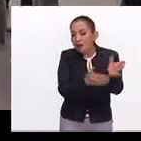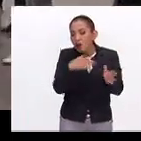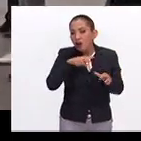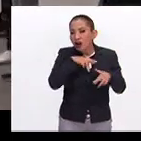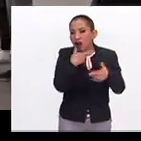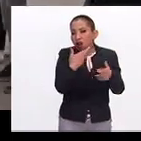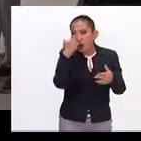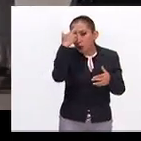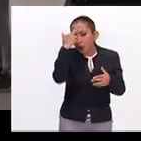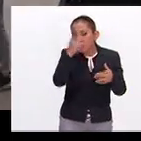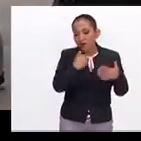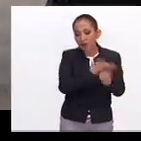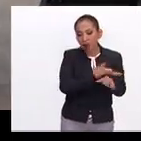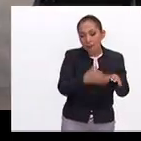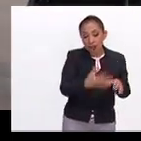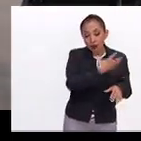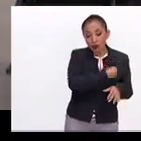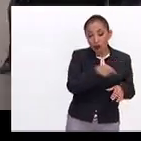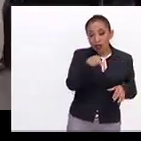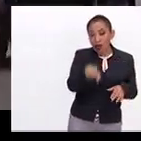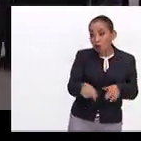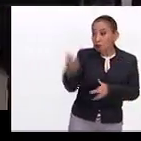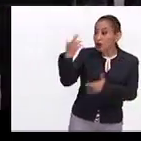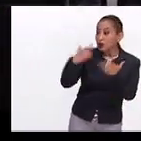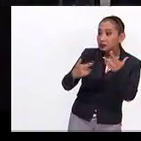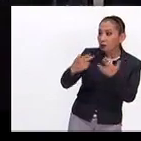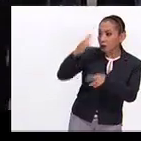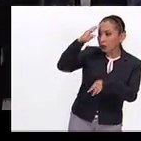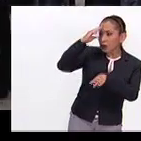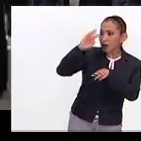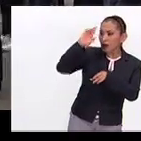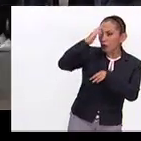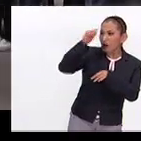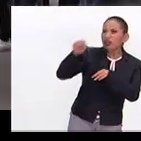por la familia cuyo hijo nunca vuelve,